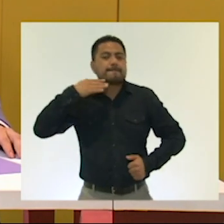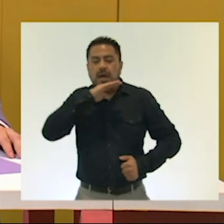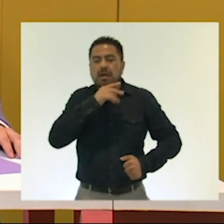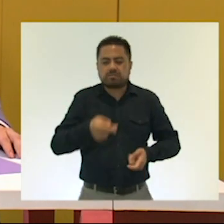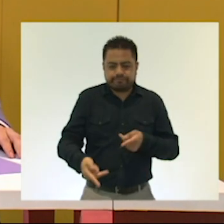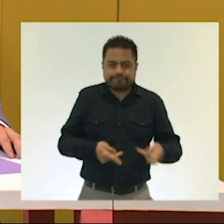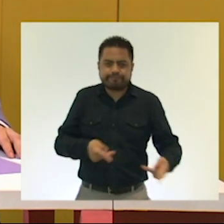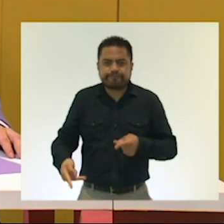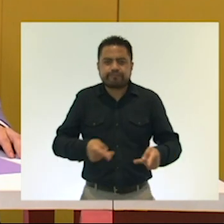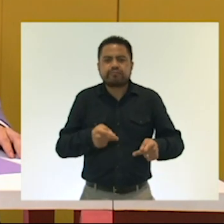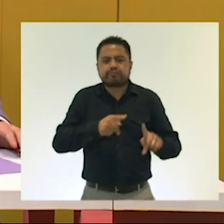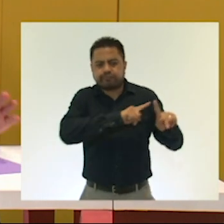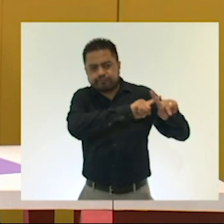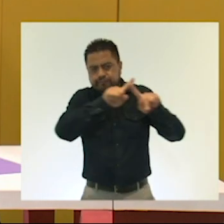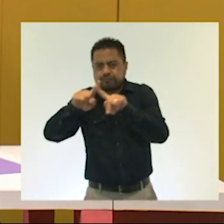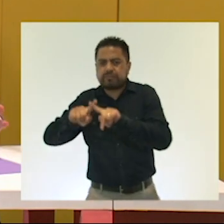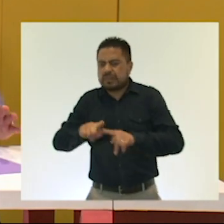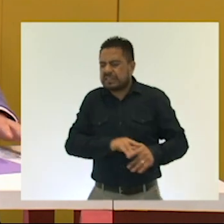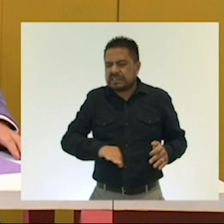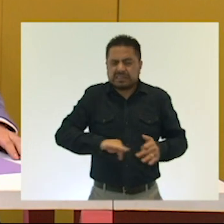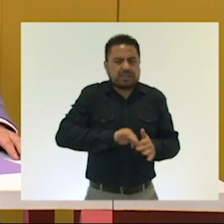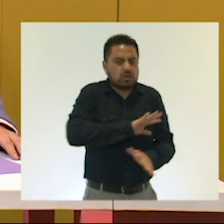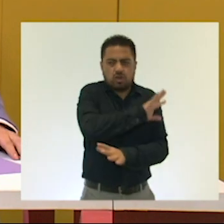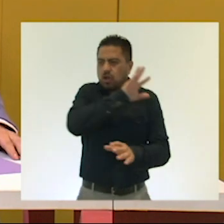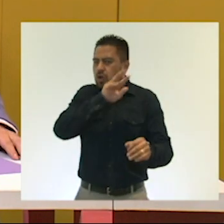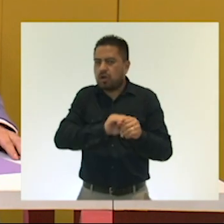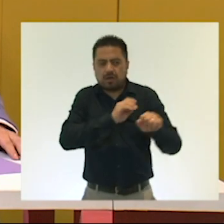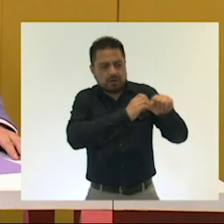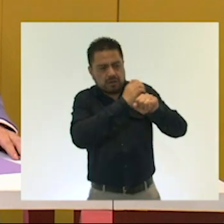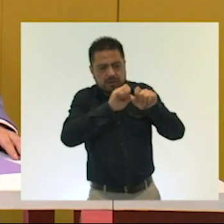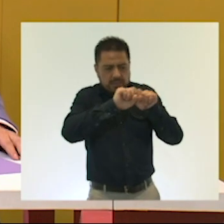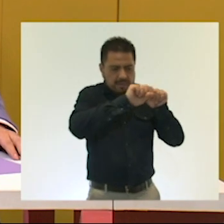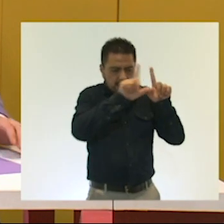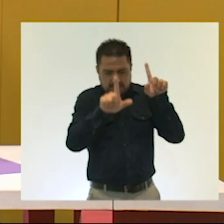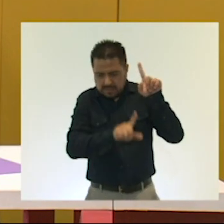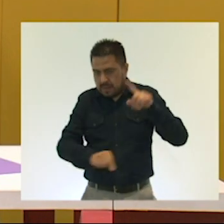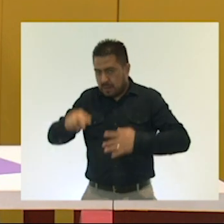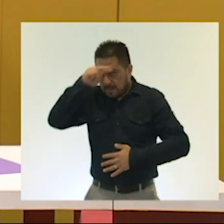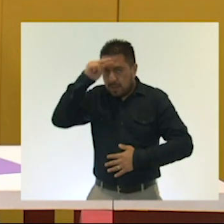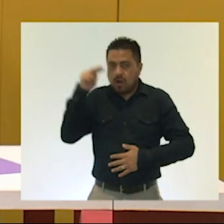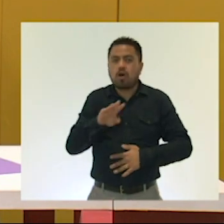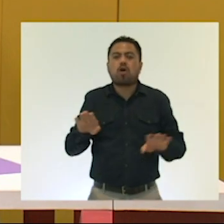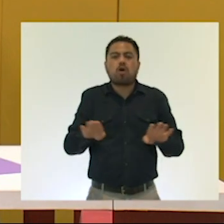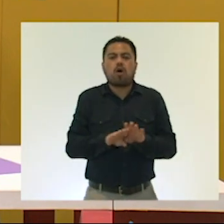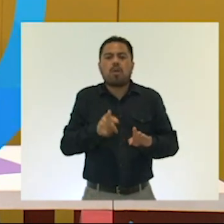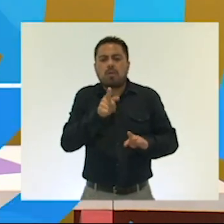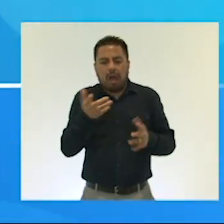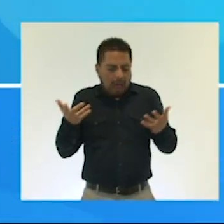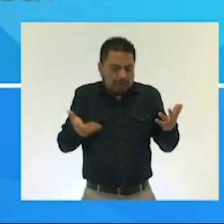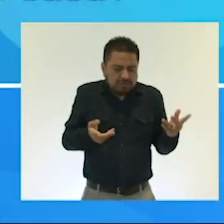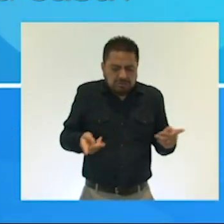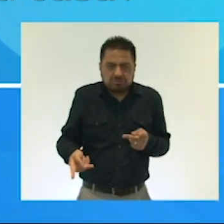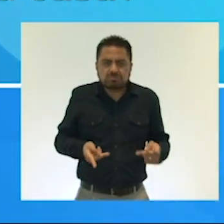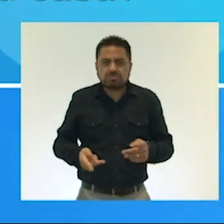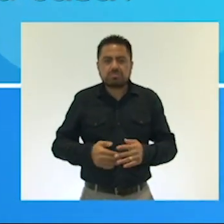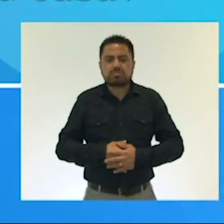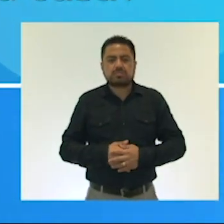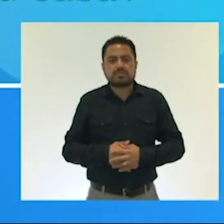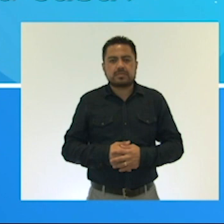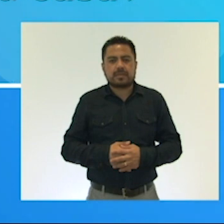se prepara de muchas maneras casi en todos los estados de nuestro México. ¿Cómo se prepara en tu casa?